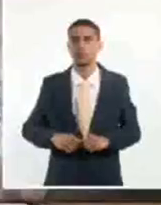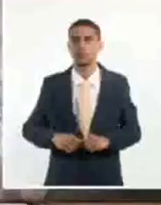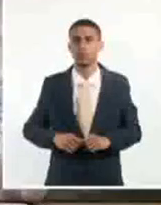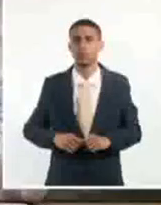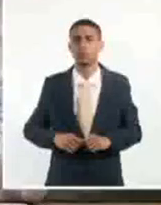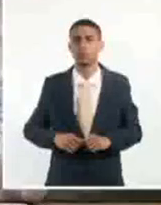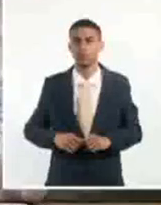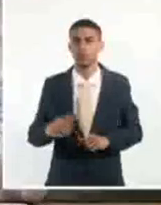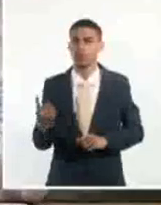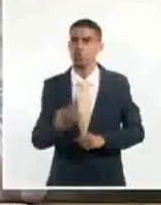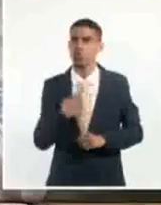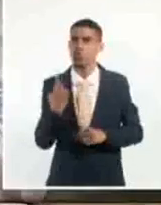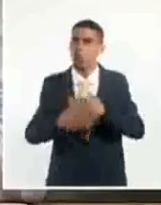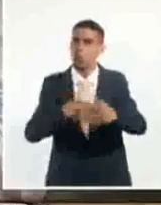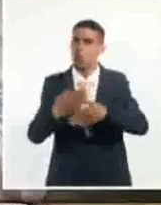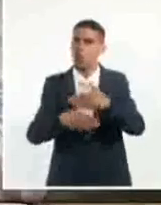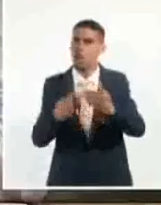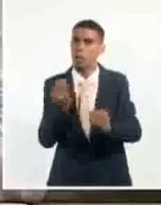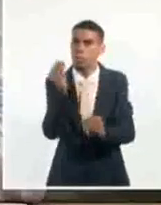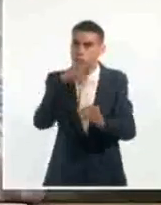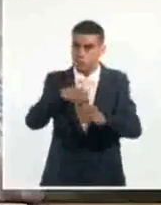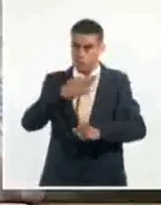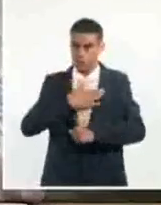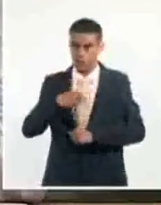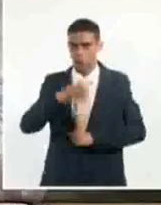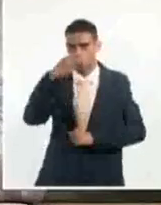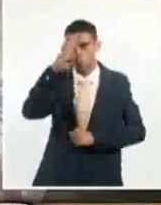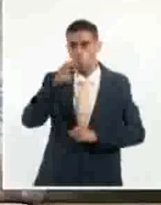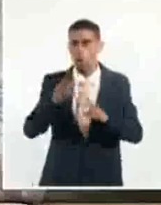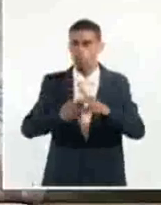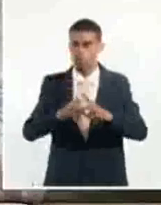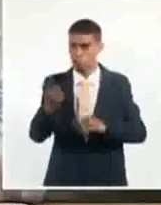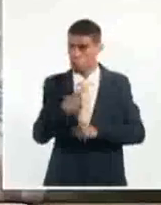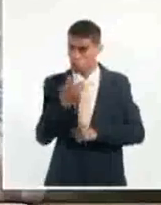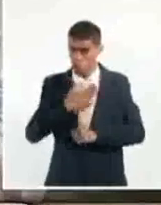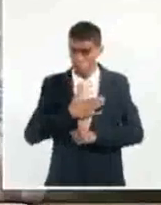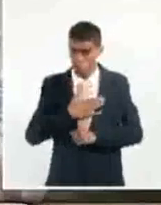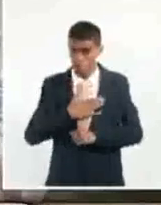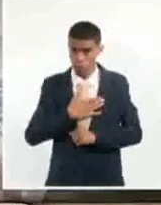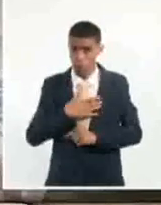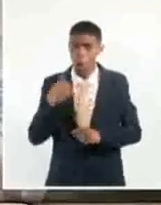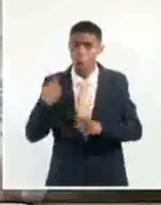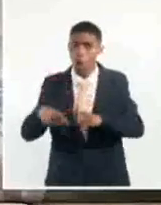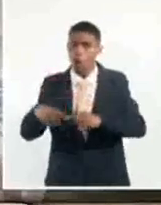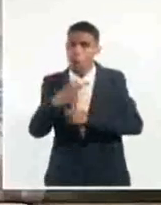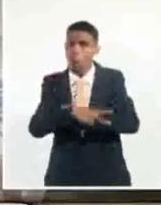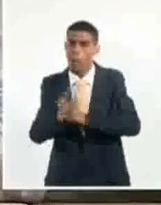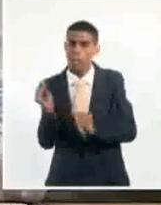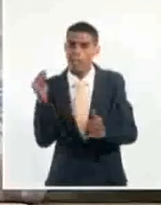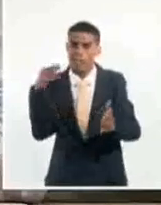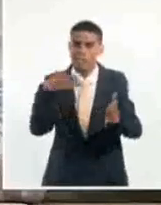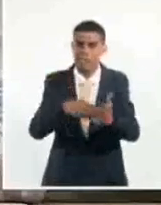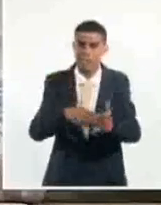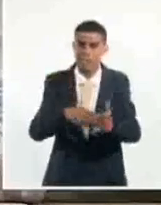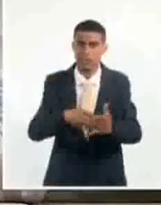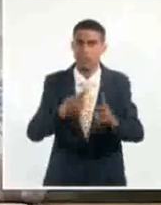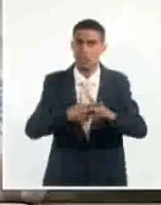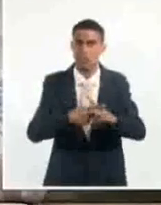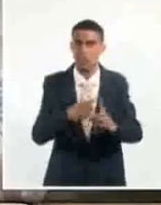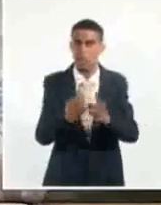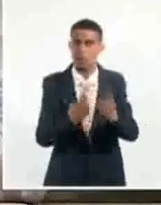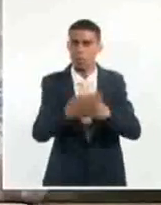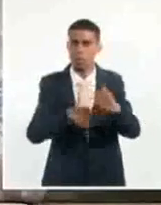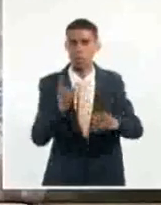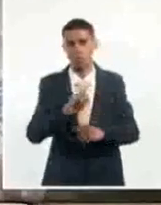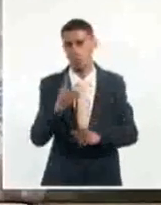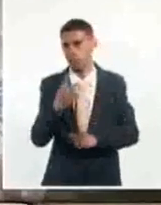Nuestros problemas se resuelven entre cubanos en la revolución. Así ha sido siempre en estos 60 años. Por lo tanto, hay